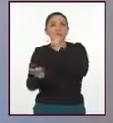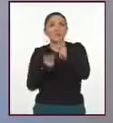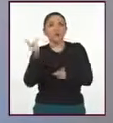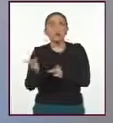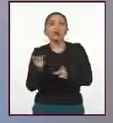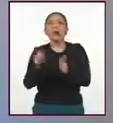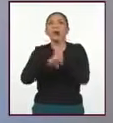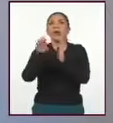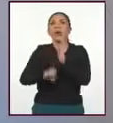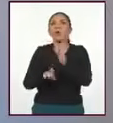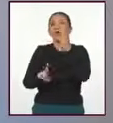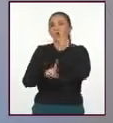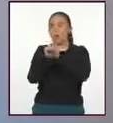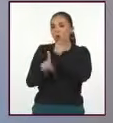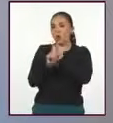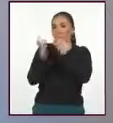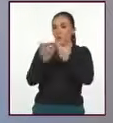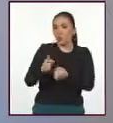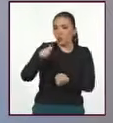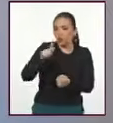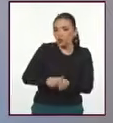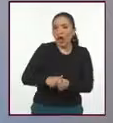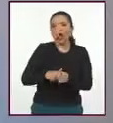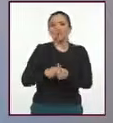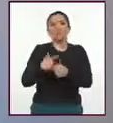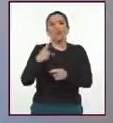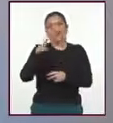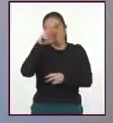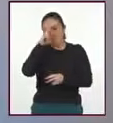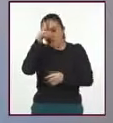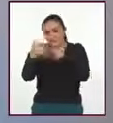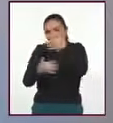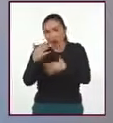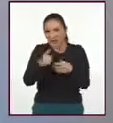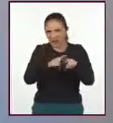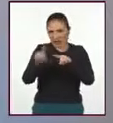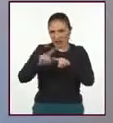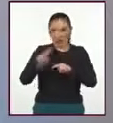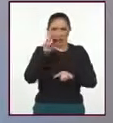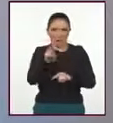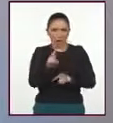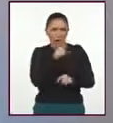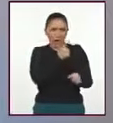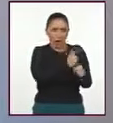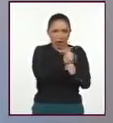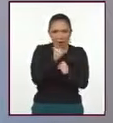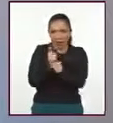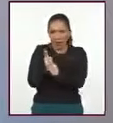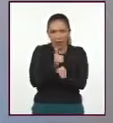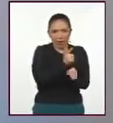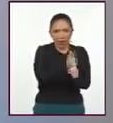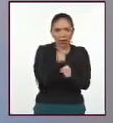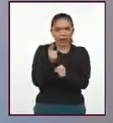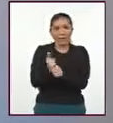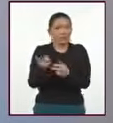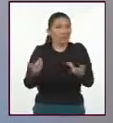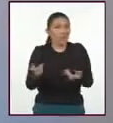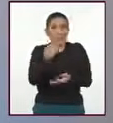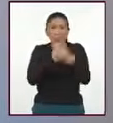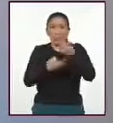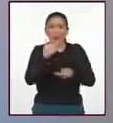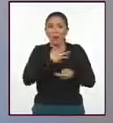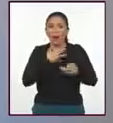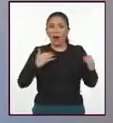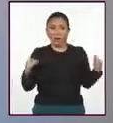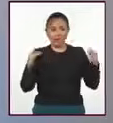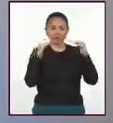con problemáticas sociales, con situaciones de violencia, lo que uno podía ir identificando es que prácticamente todos tenían mucho más en